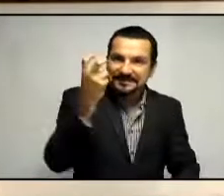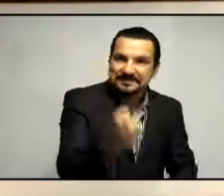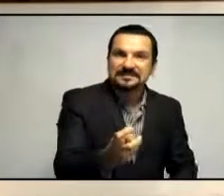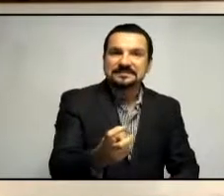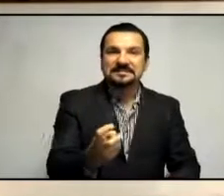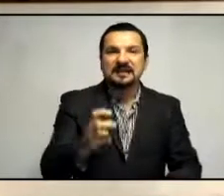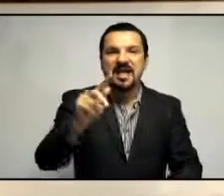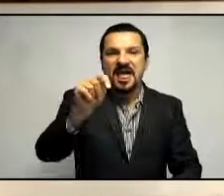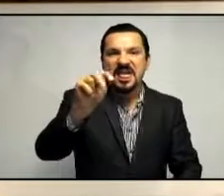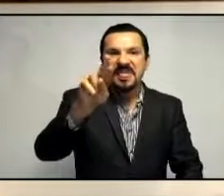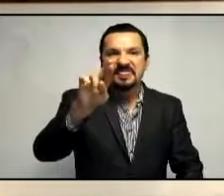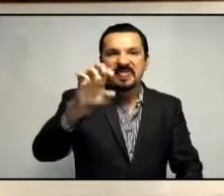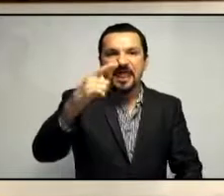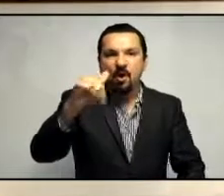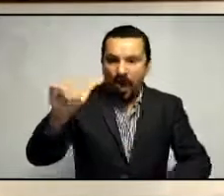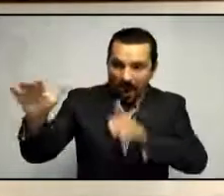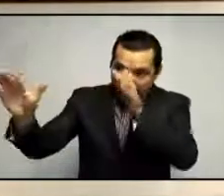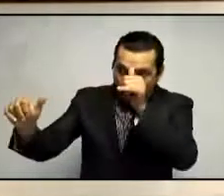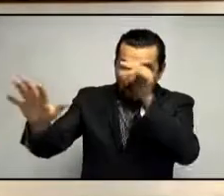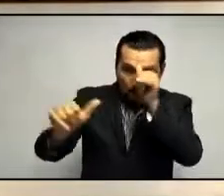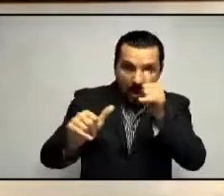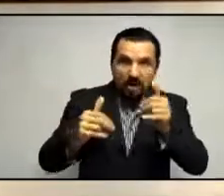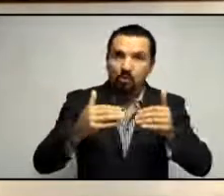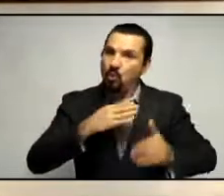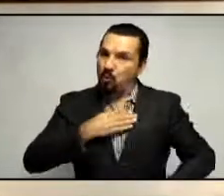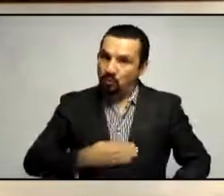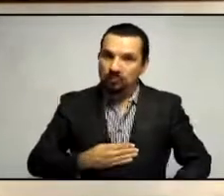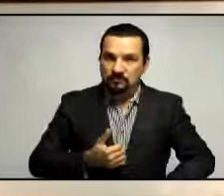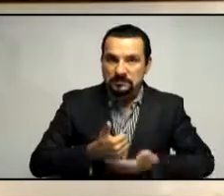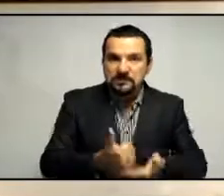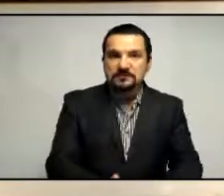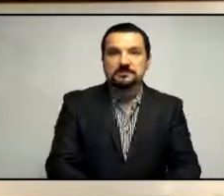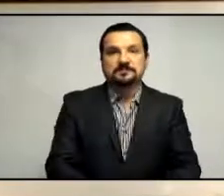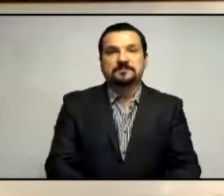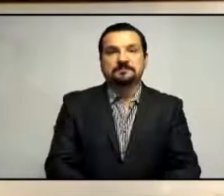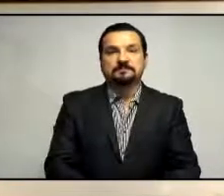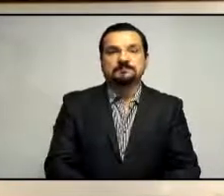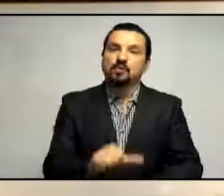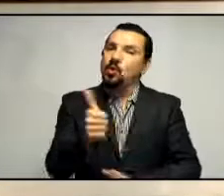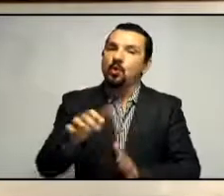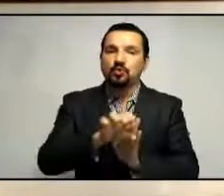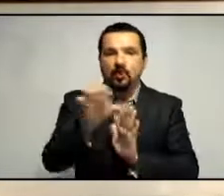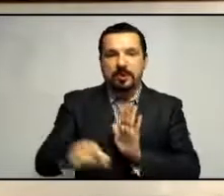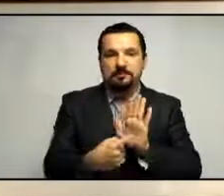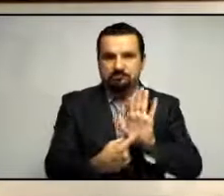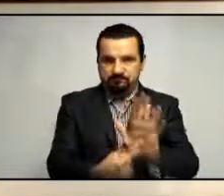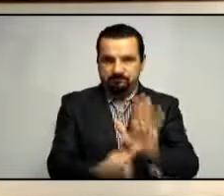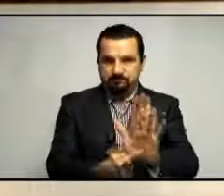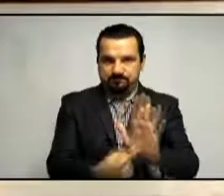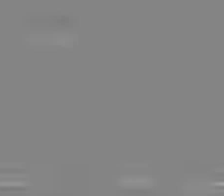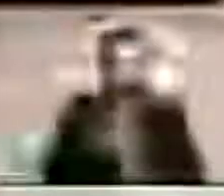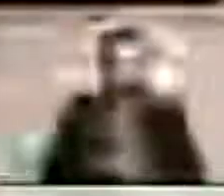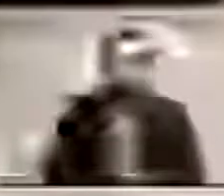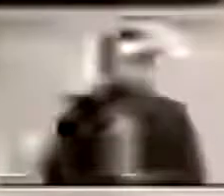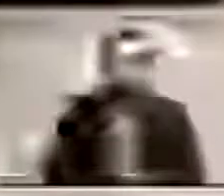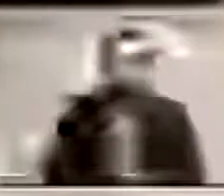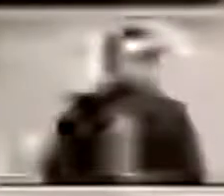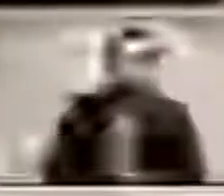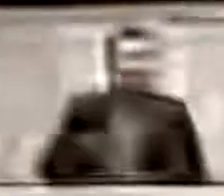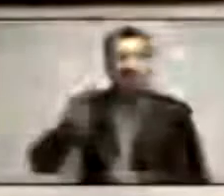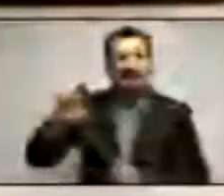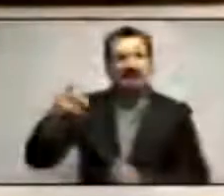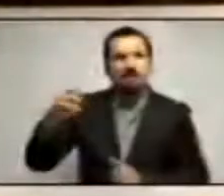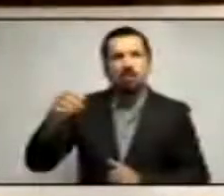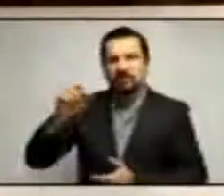pido que hagamos una tregua. Te pongo otro ejemplo. Me ha llegado un reporte